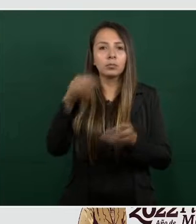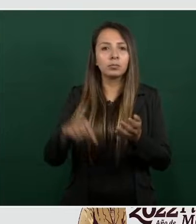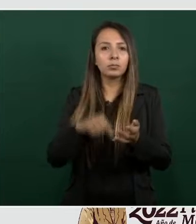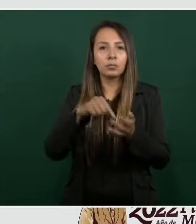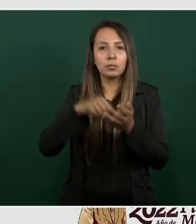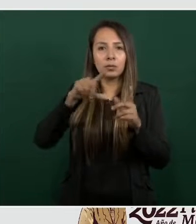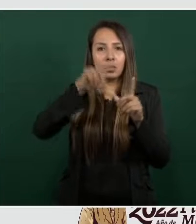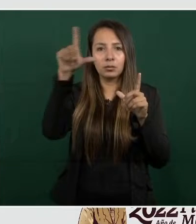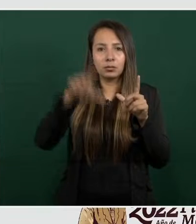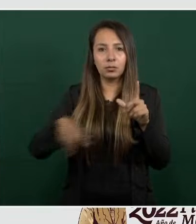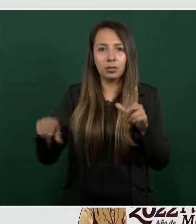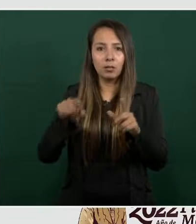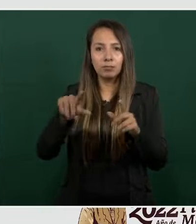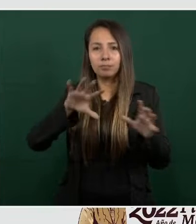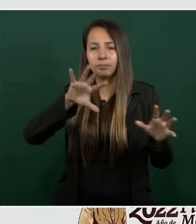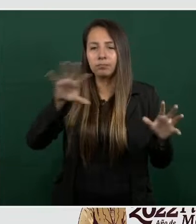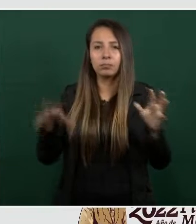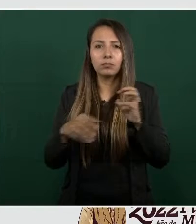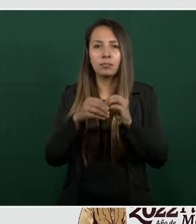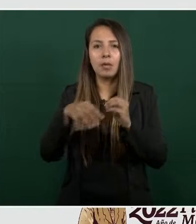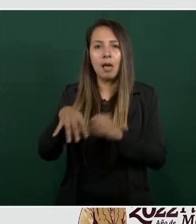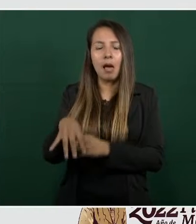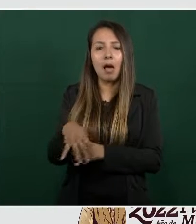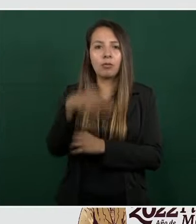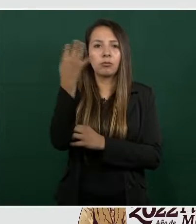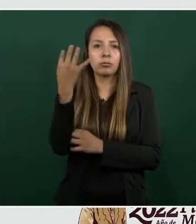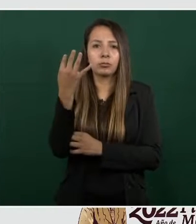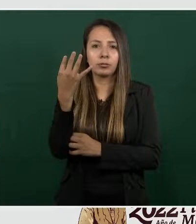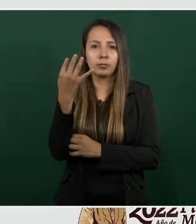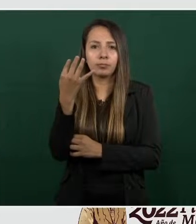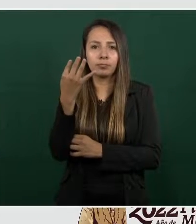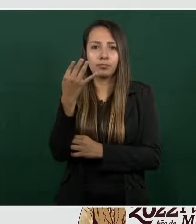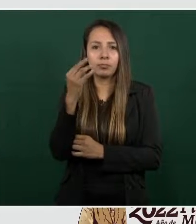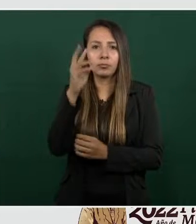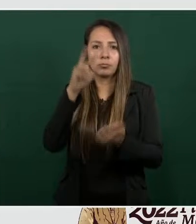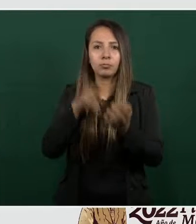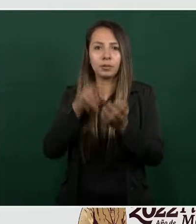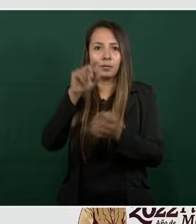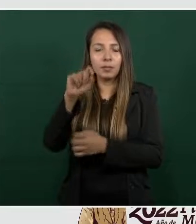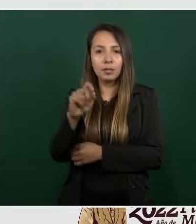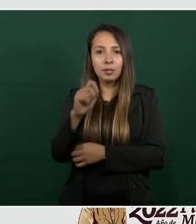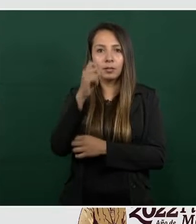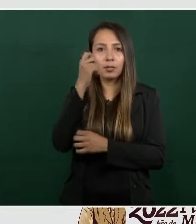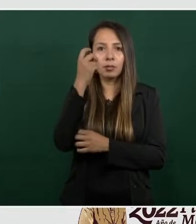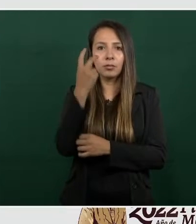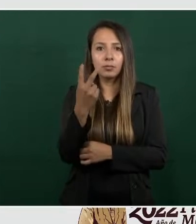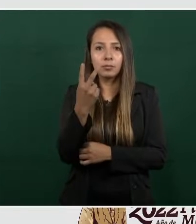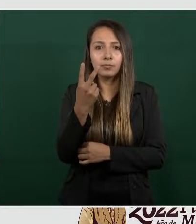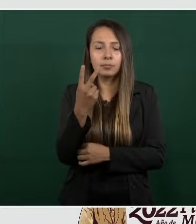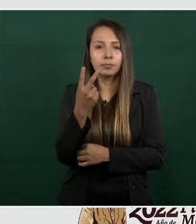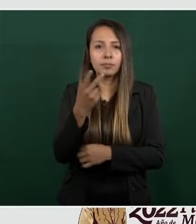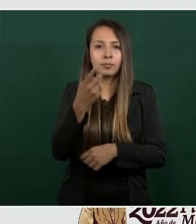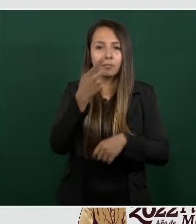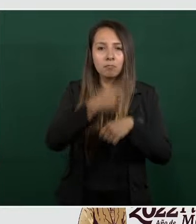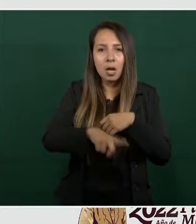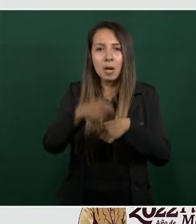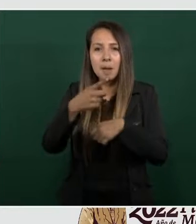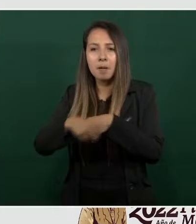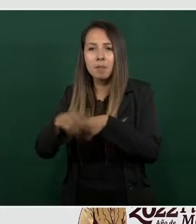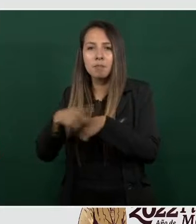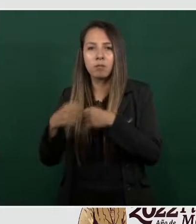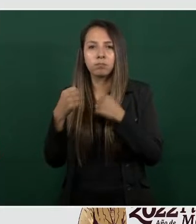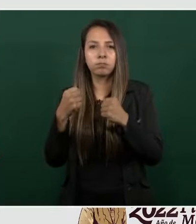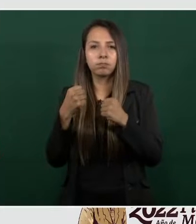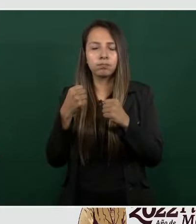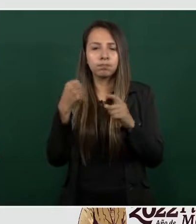con un acumulado de 14 en lo que va del 2022. En total de delitos de impacto,